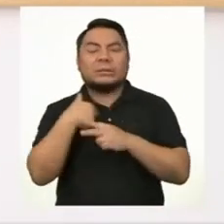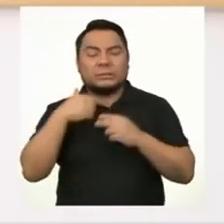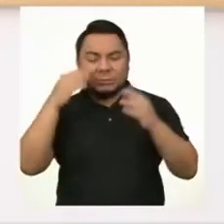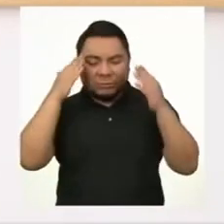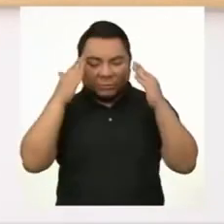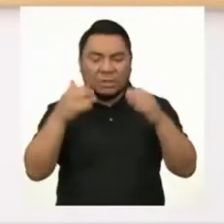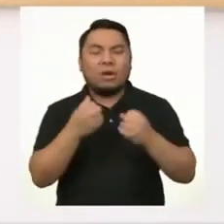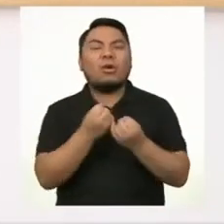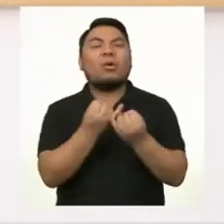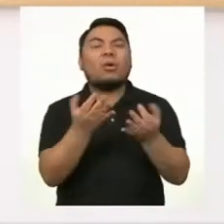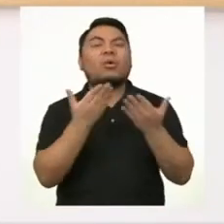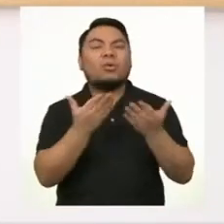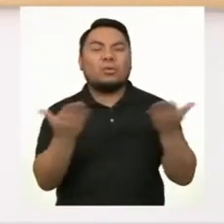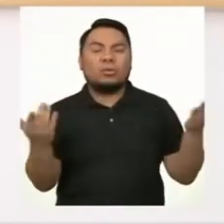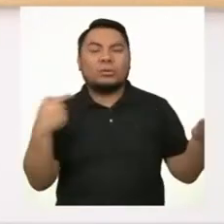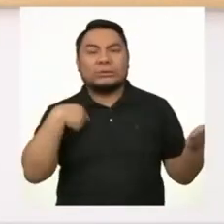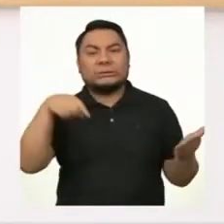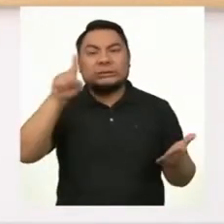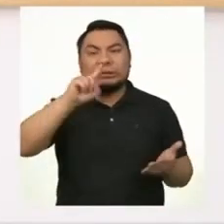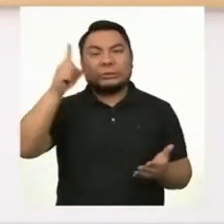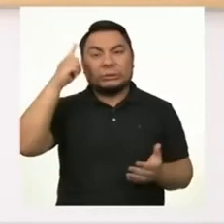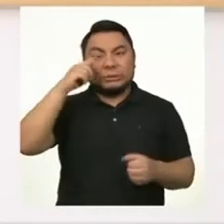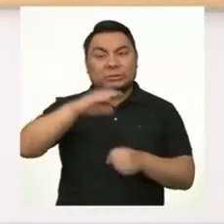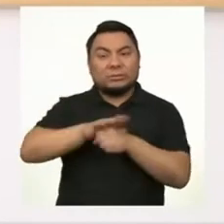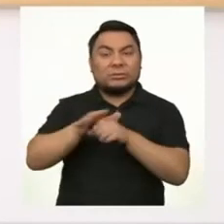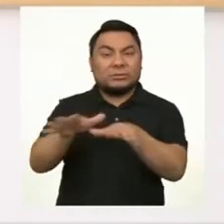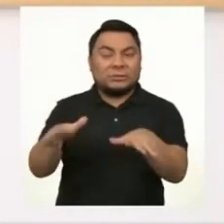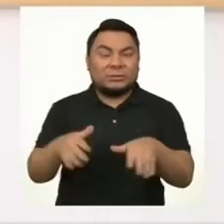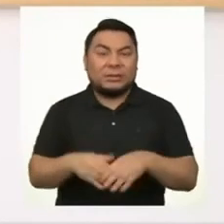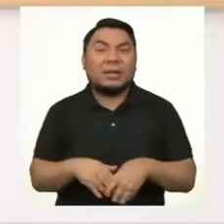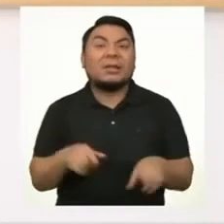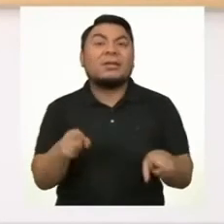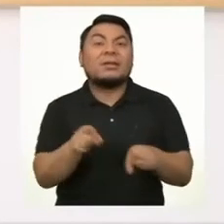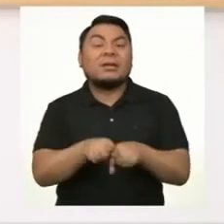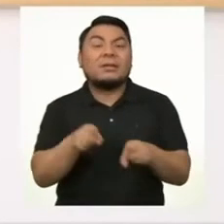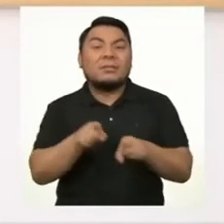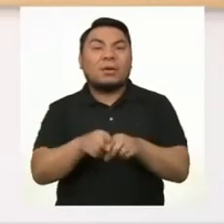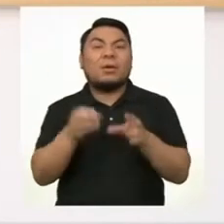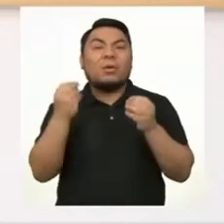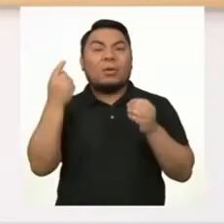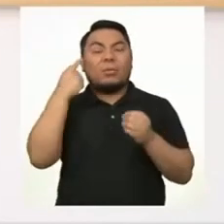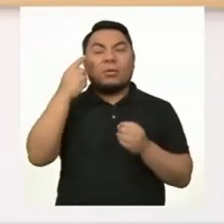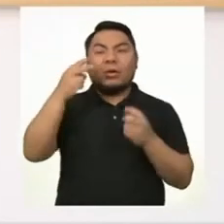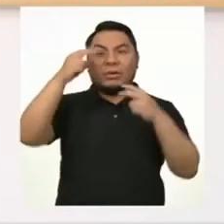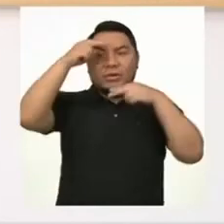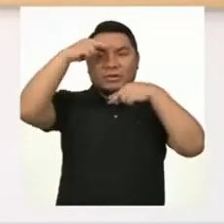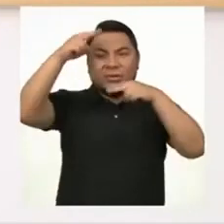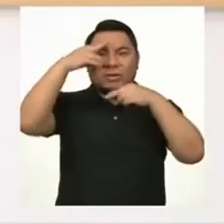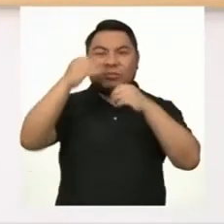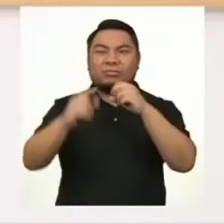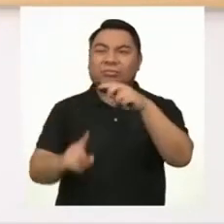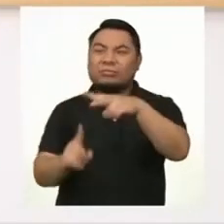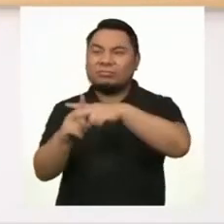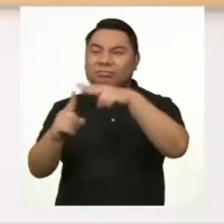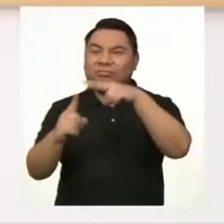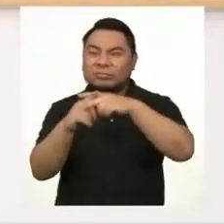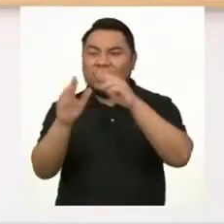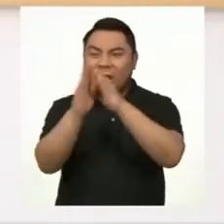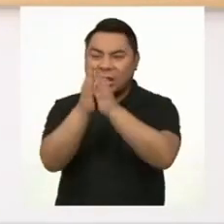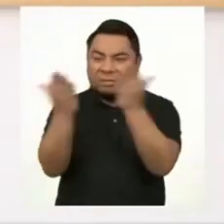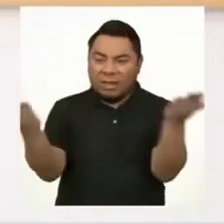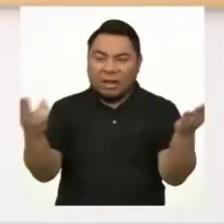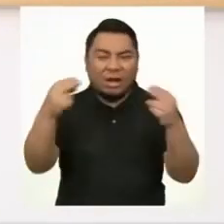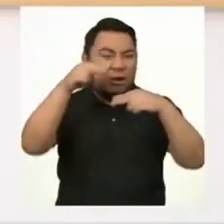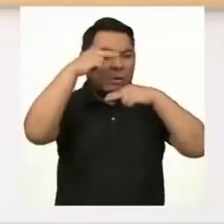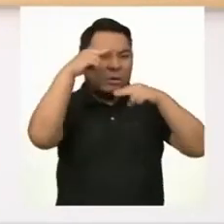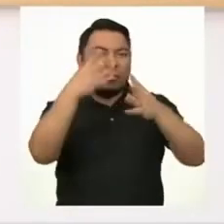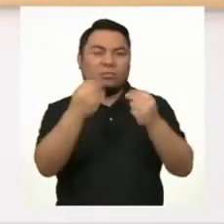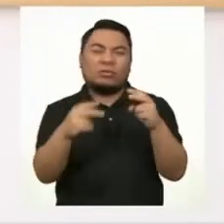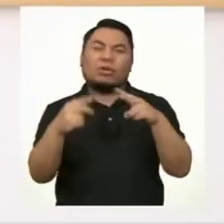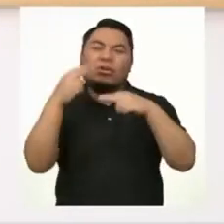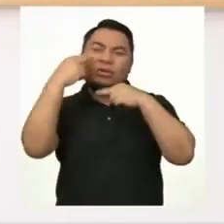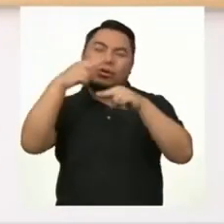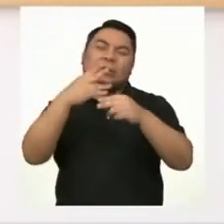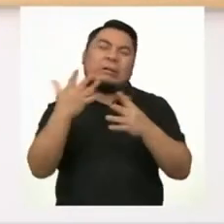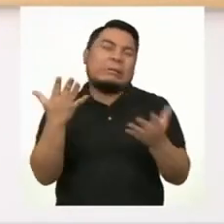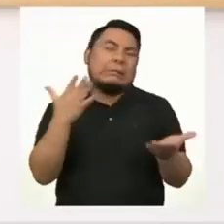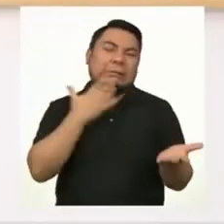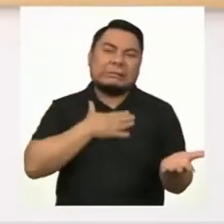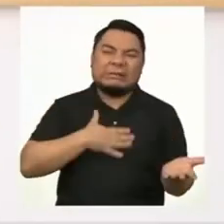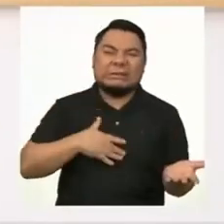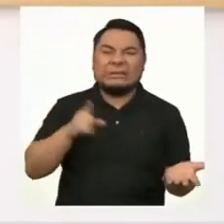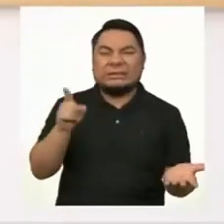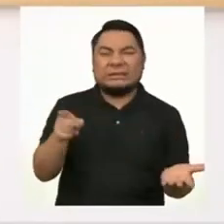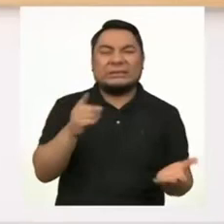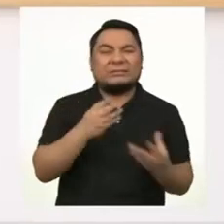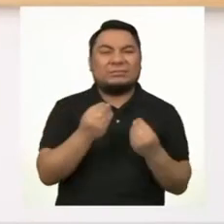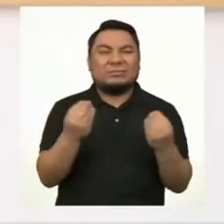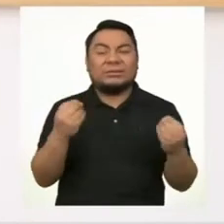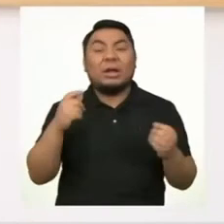atención en otras cosas que no son la pandemia y el bombardeo de noticias que vemos en los diarios o la televisión, o las